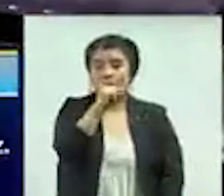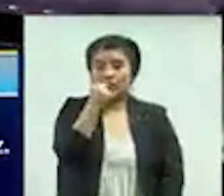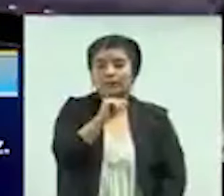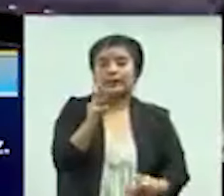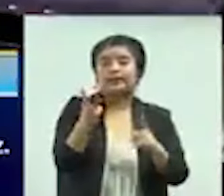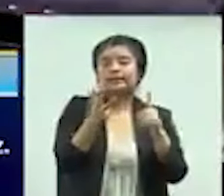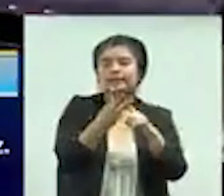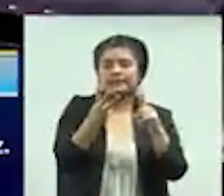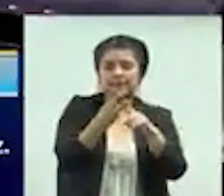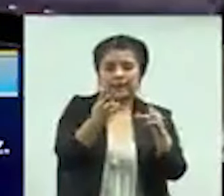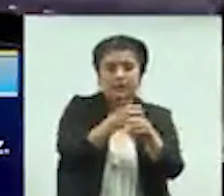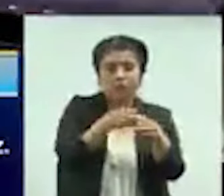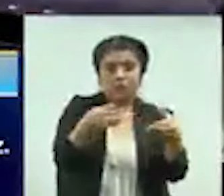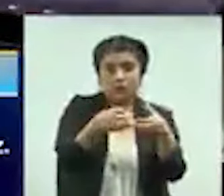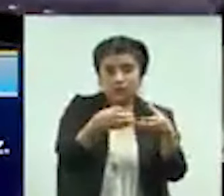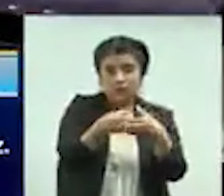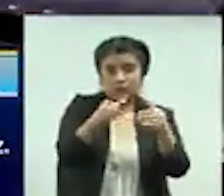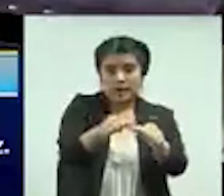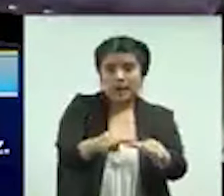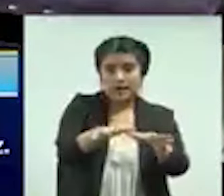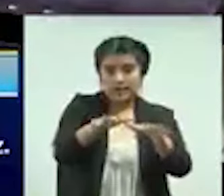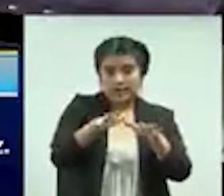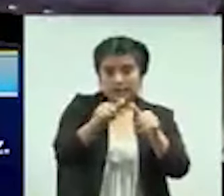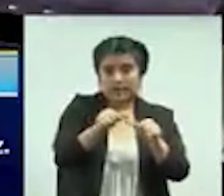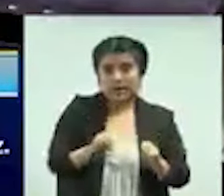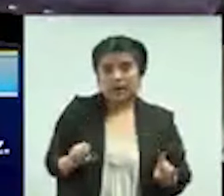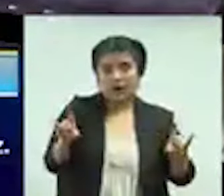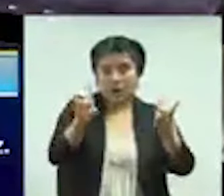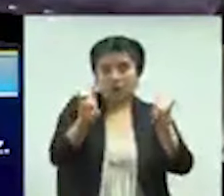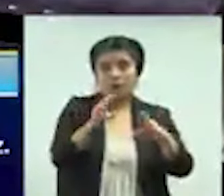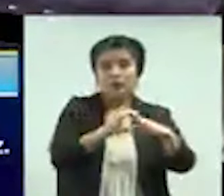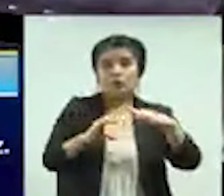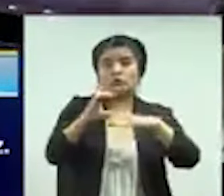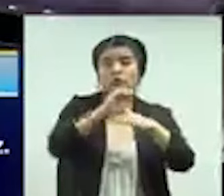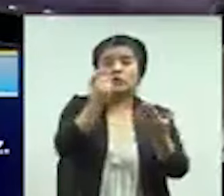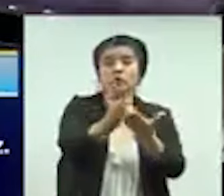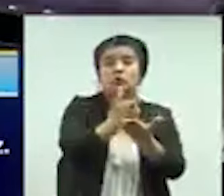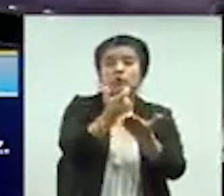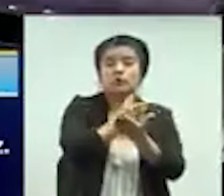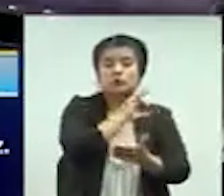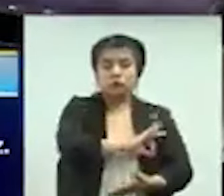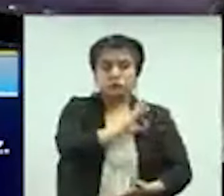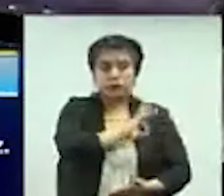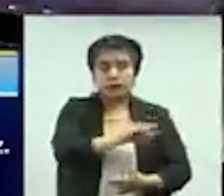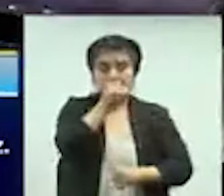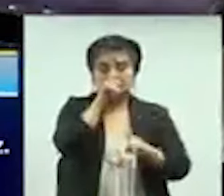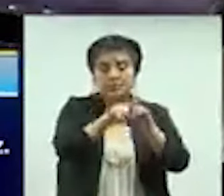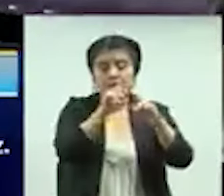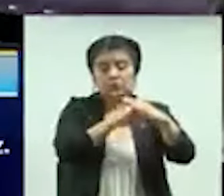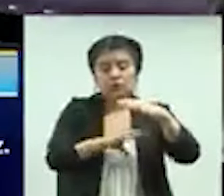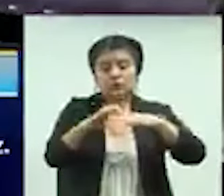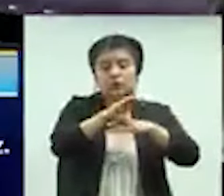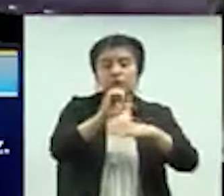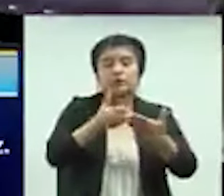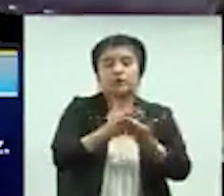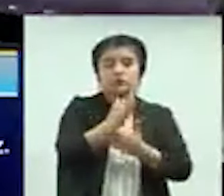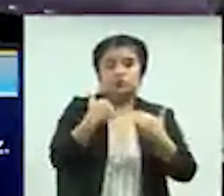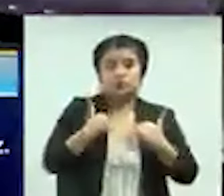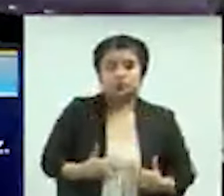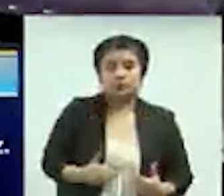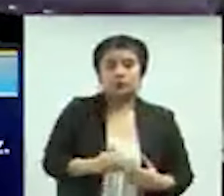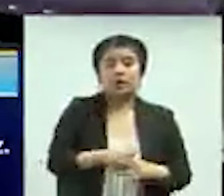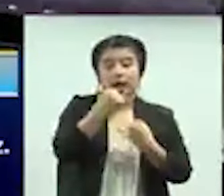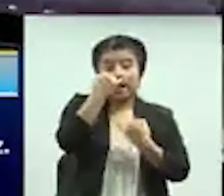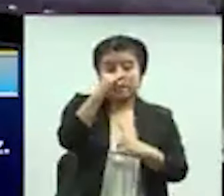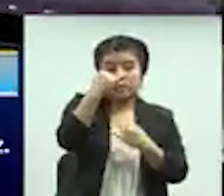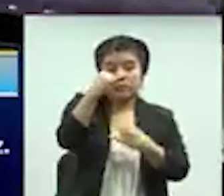Tercera Comisión de la Asamblea General, el Consejo Económico y Social y el Consejo de Derechos Humanos. Hay informes